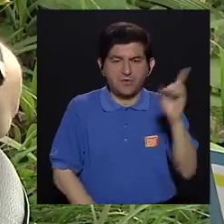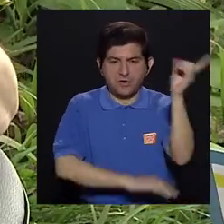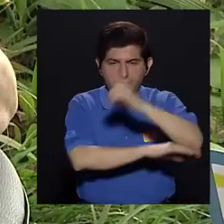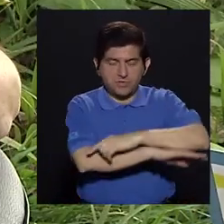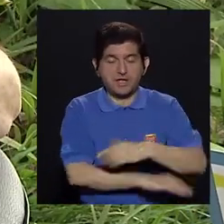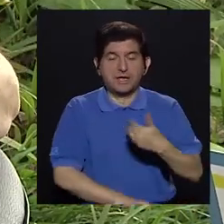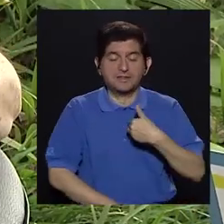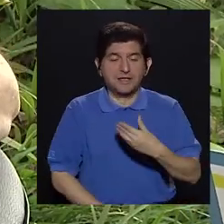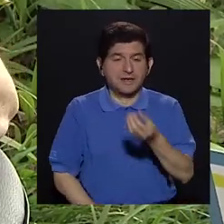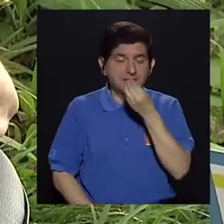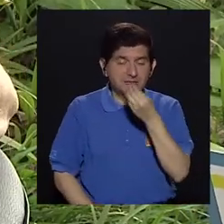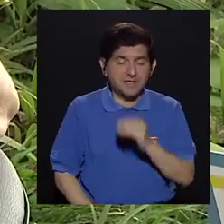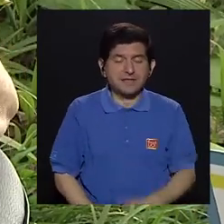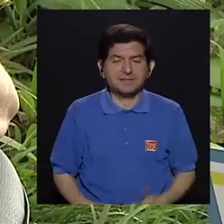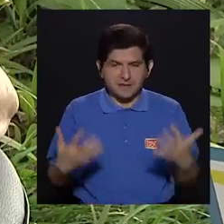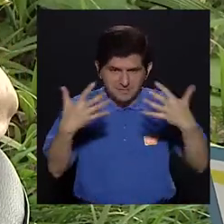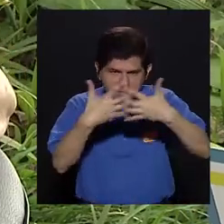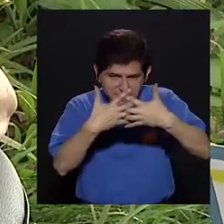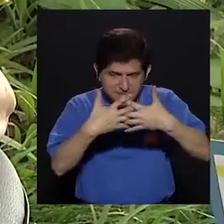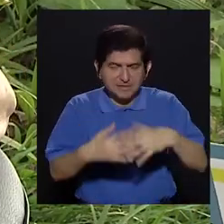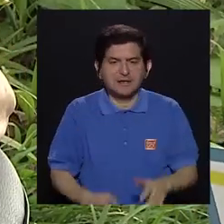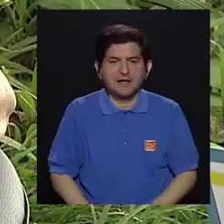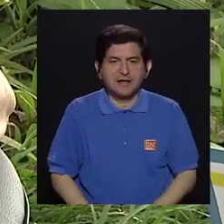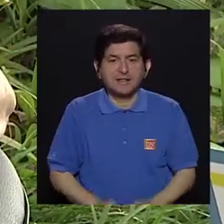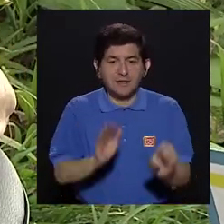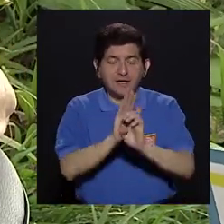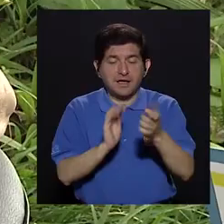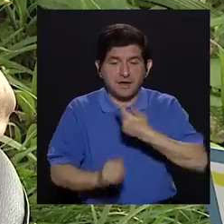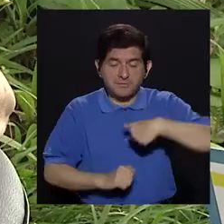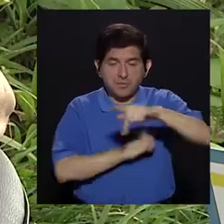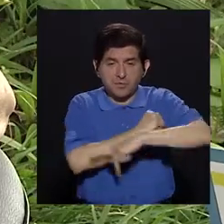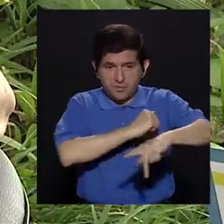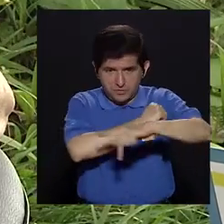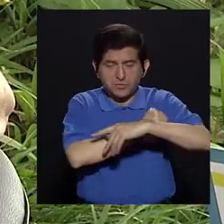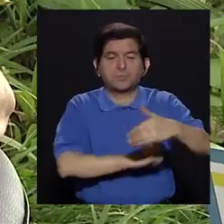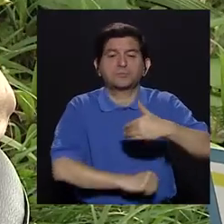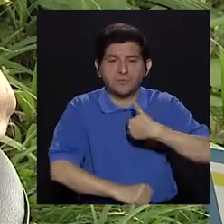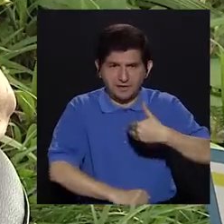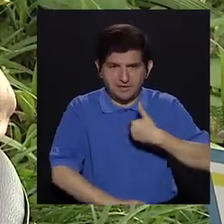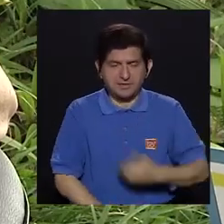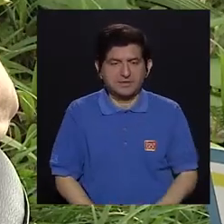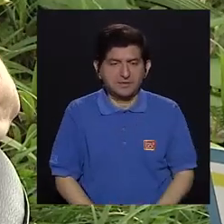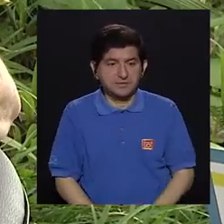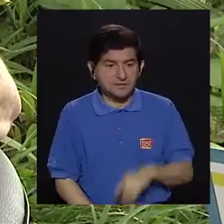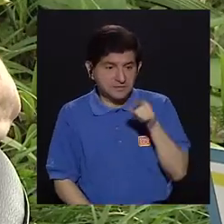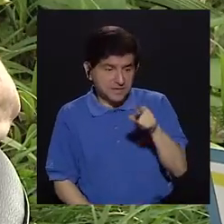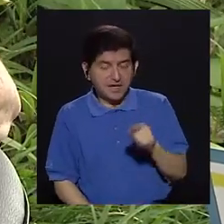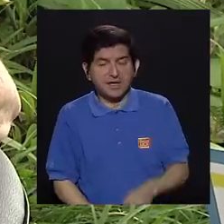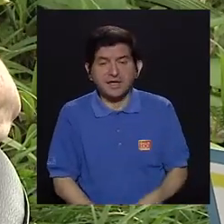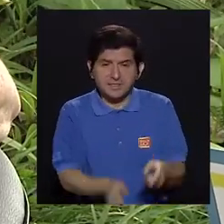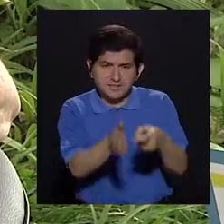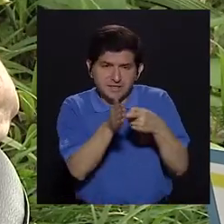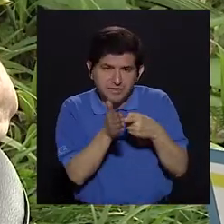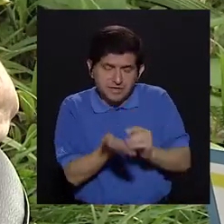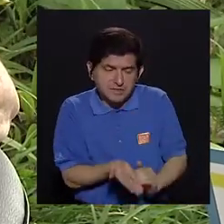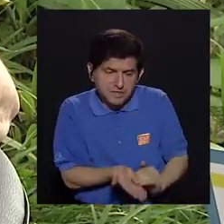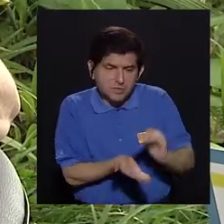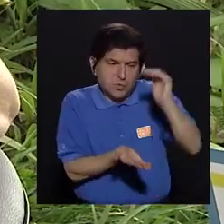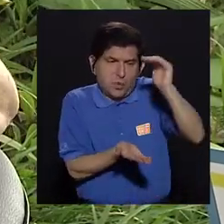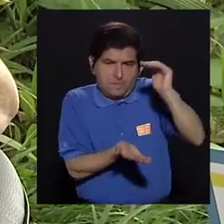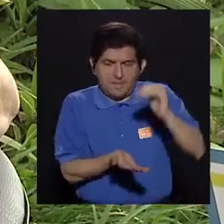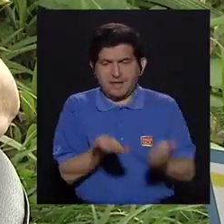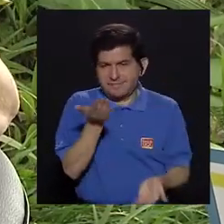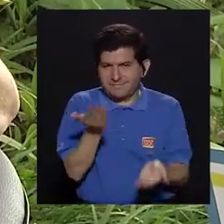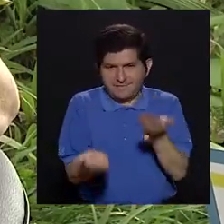tenemos dietas mixtas, como la dieta que tenemos en estos países nuestros, pues ese requerimiento aumenta